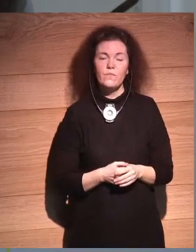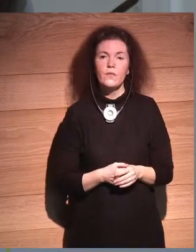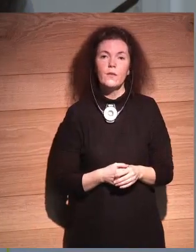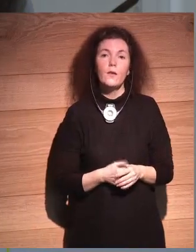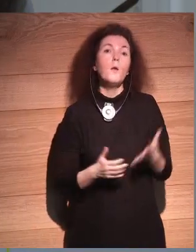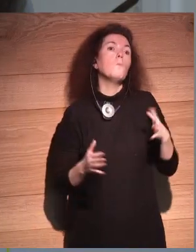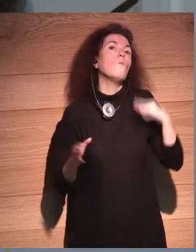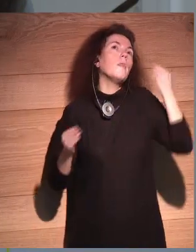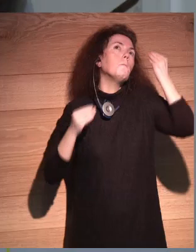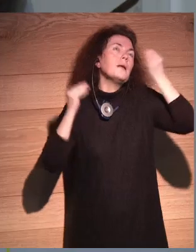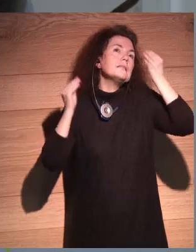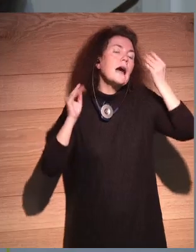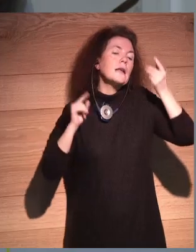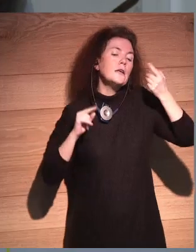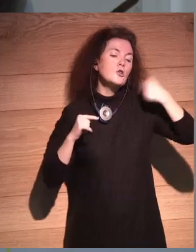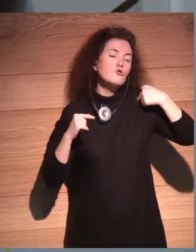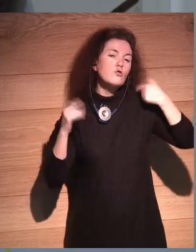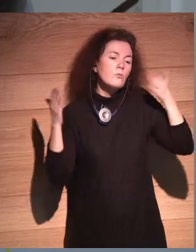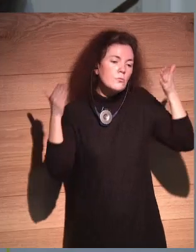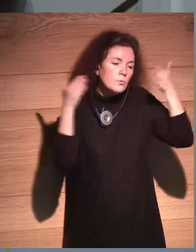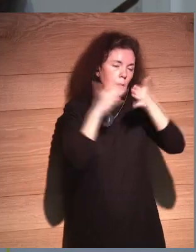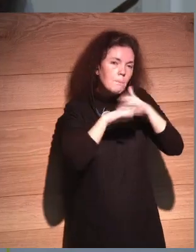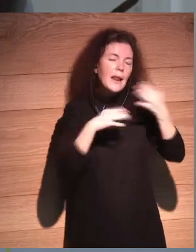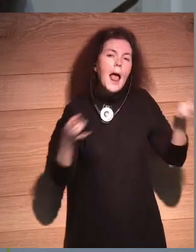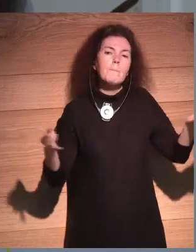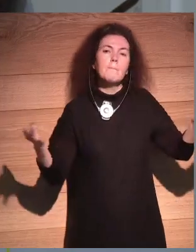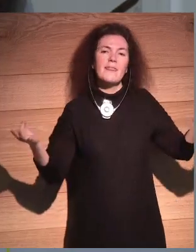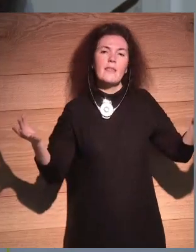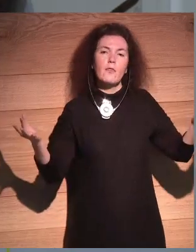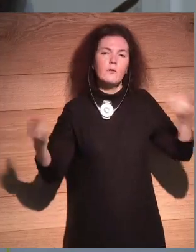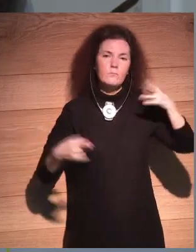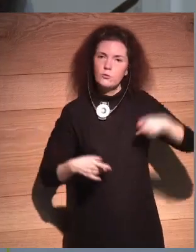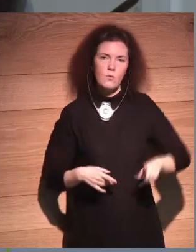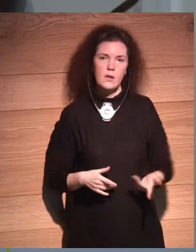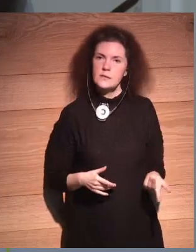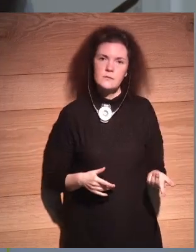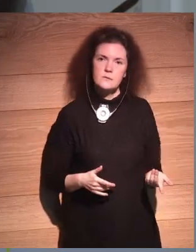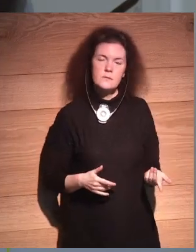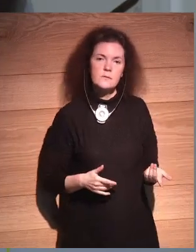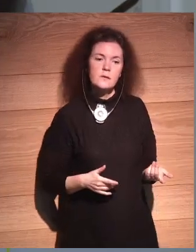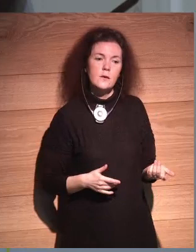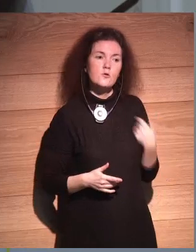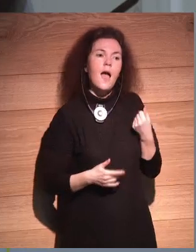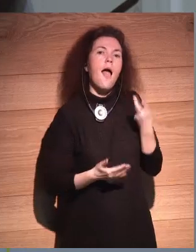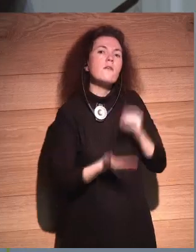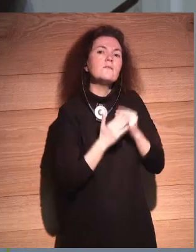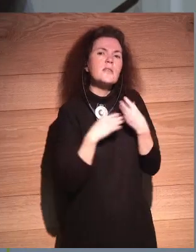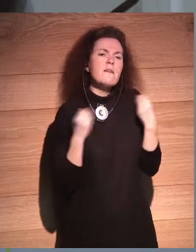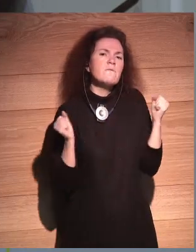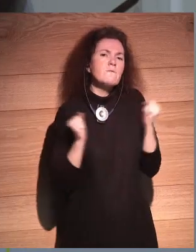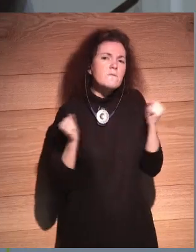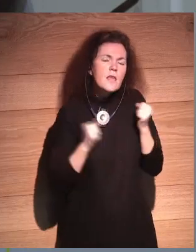Podría pensarse que me estaba dedicando a la meditación, pero no fue así. En ocasiones, el frío y